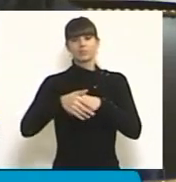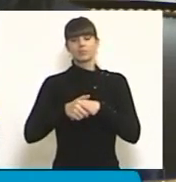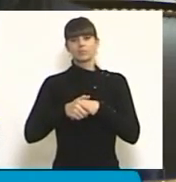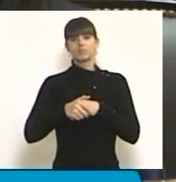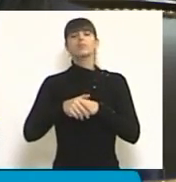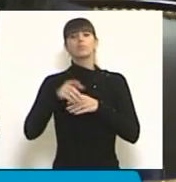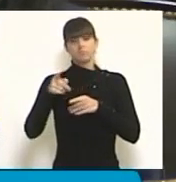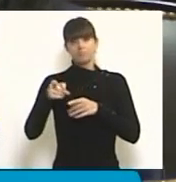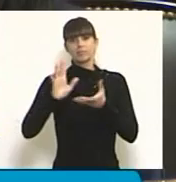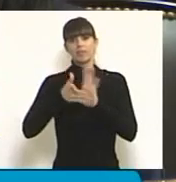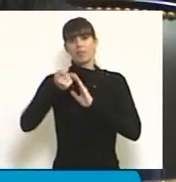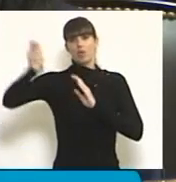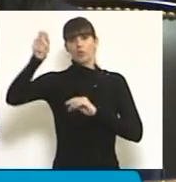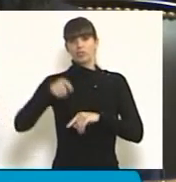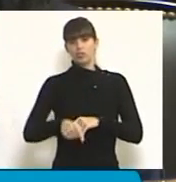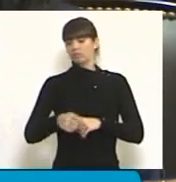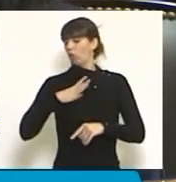el juicio por jurados.